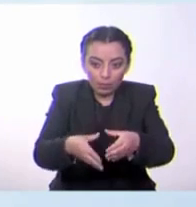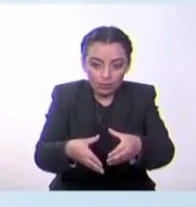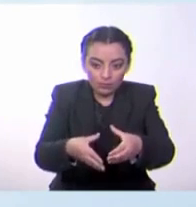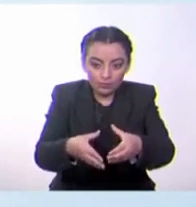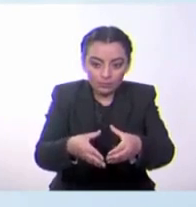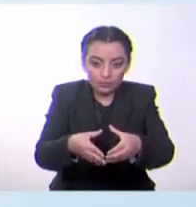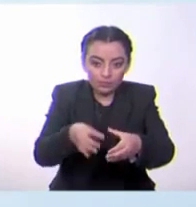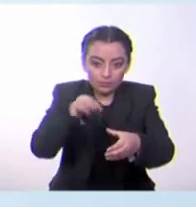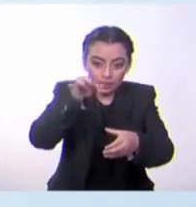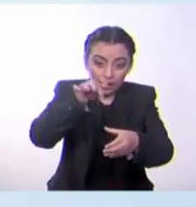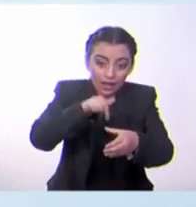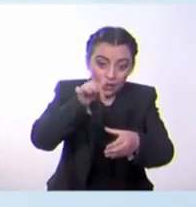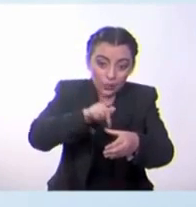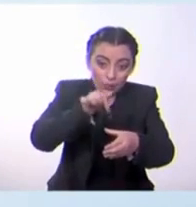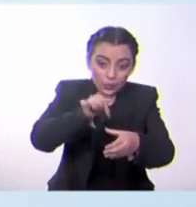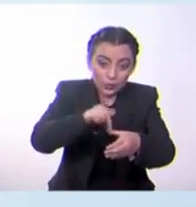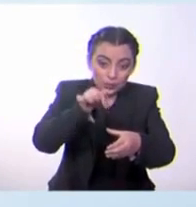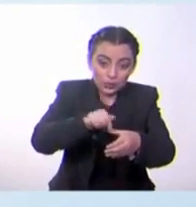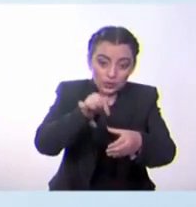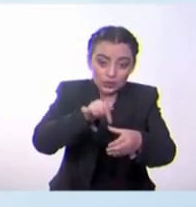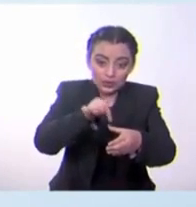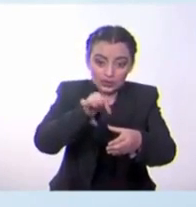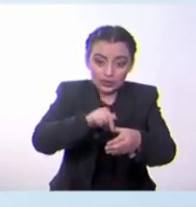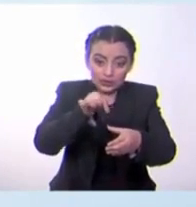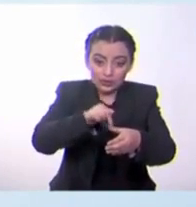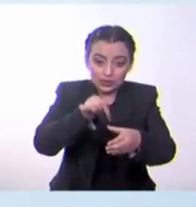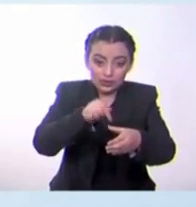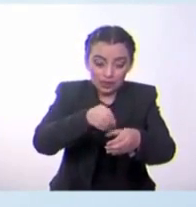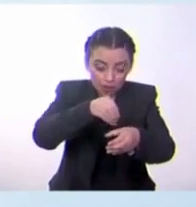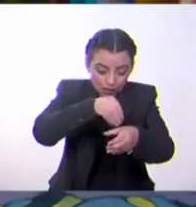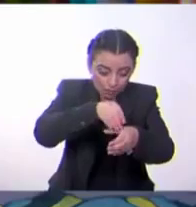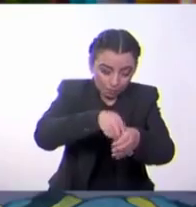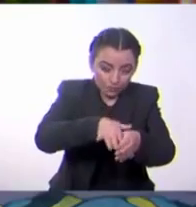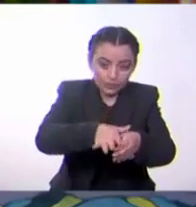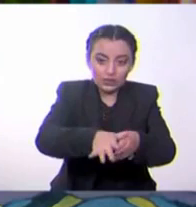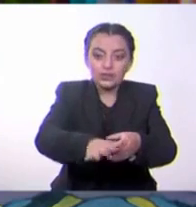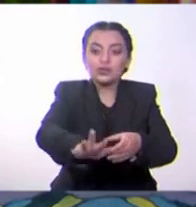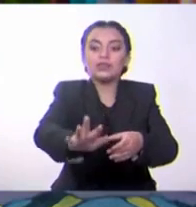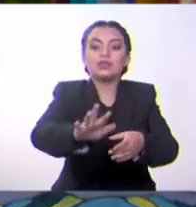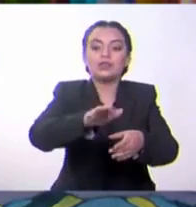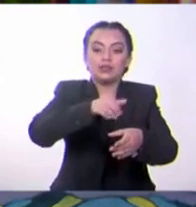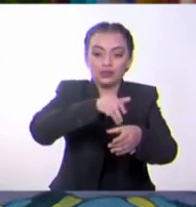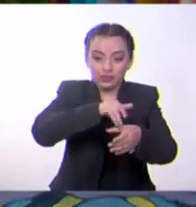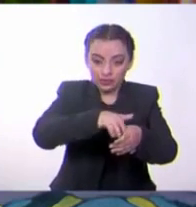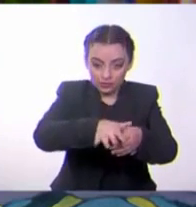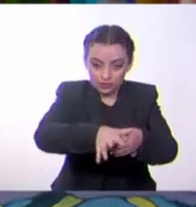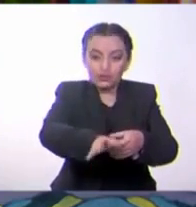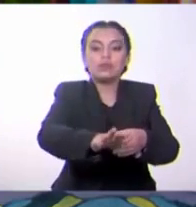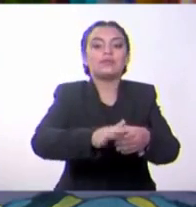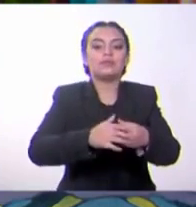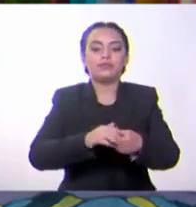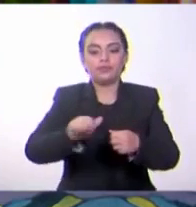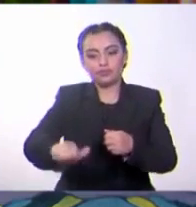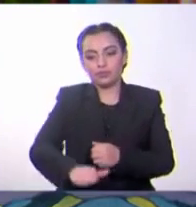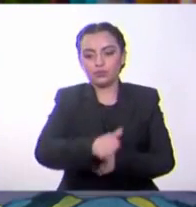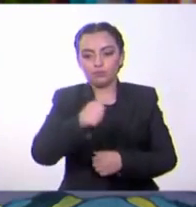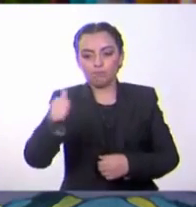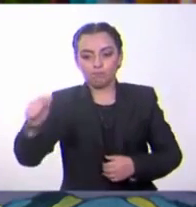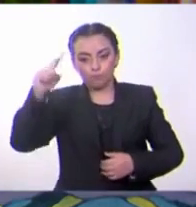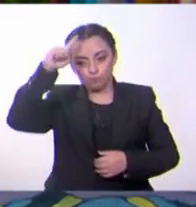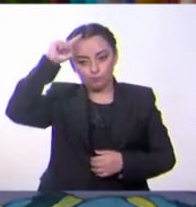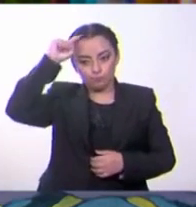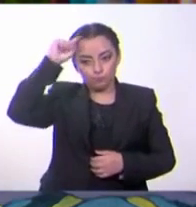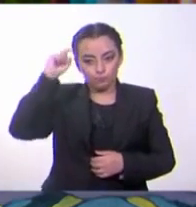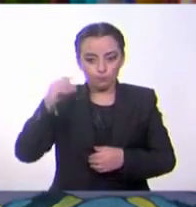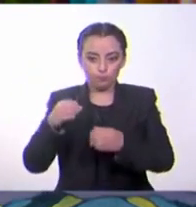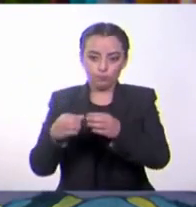un agujero que muy posiblemente es arrastre de estas partículas. Ahora probemos con